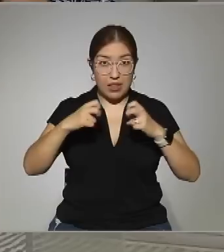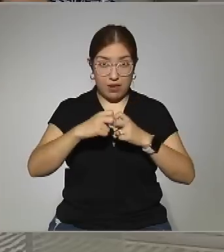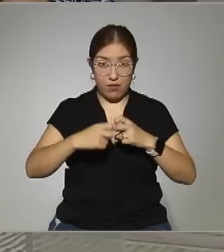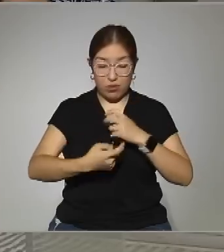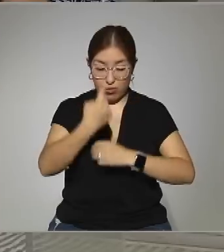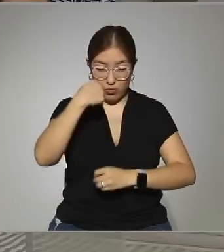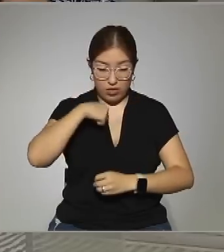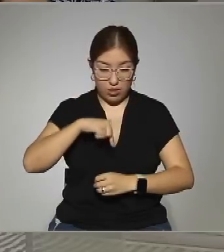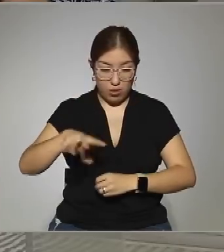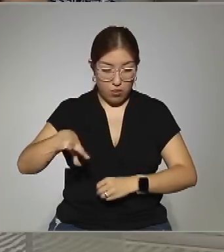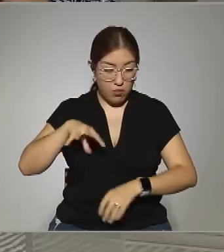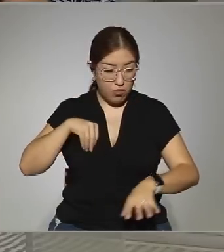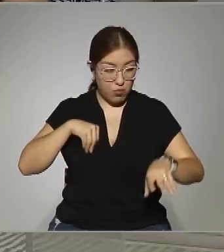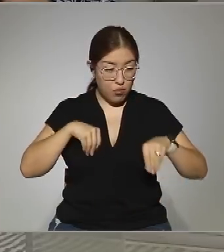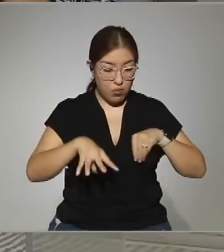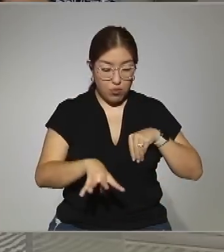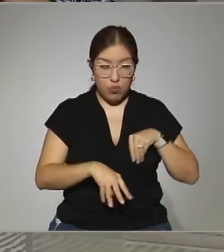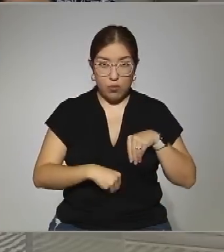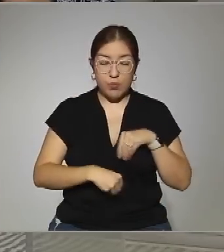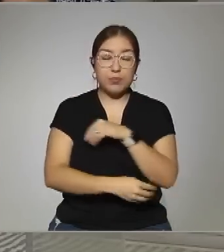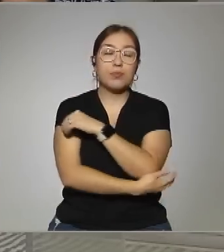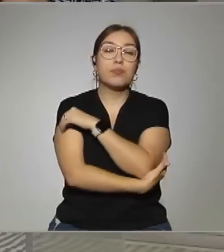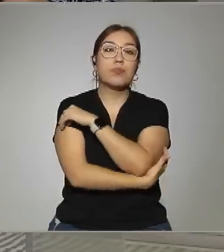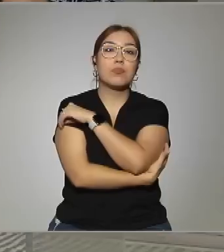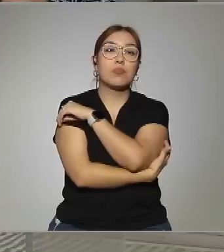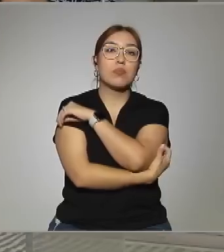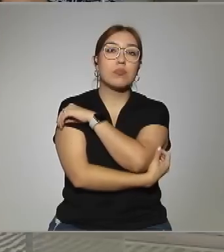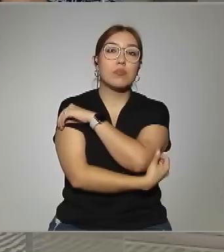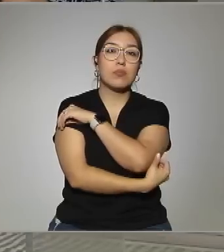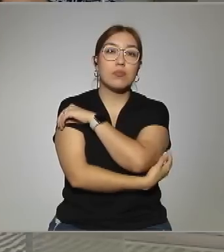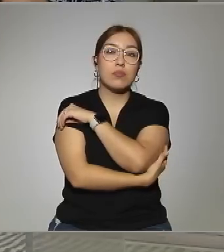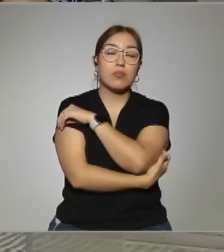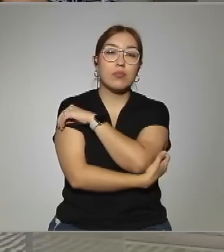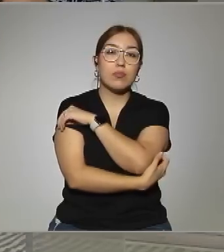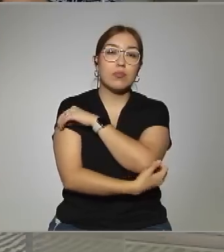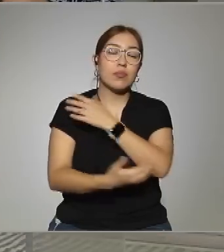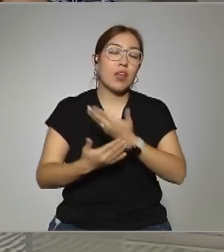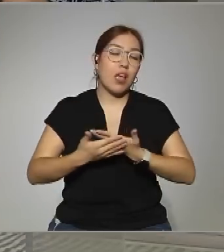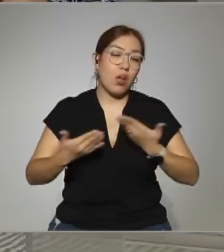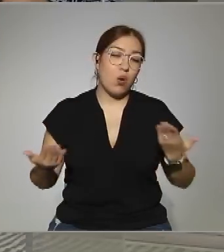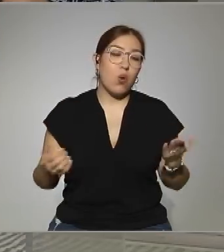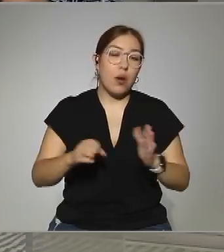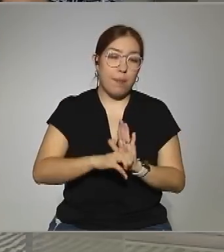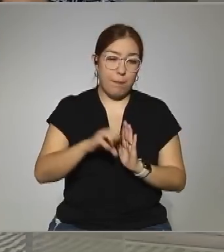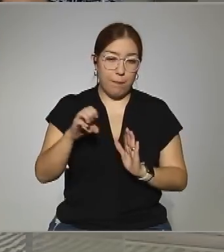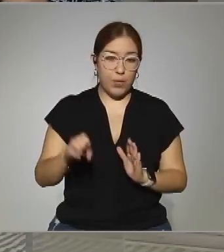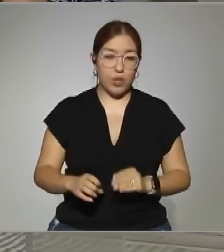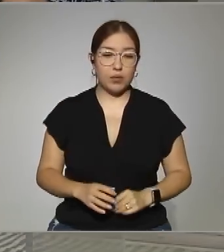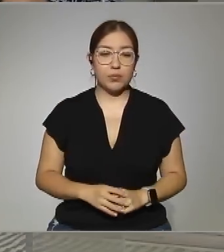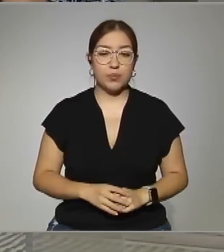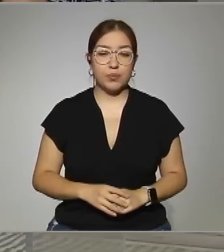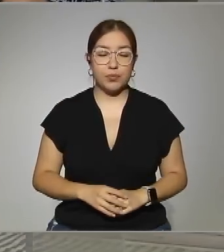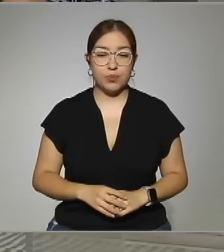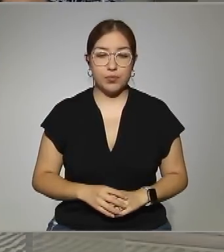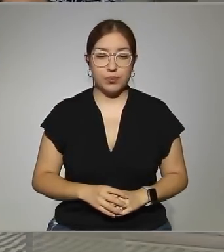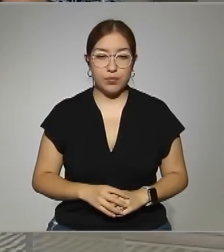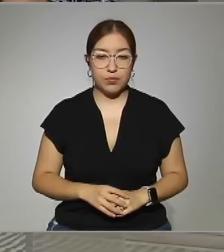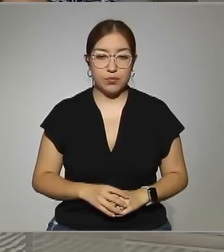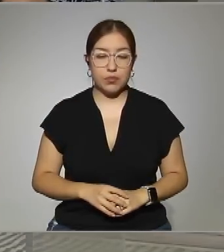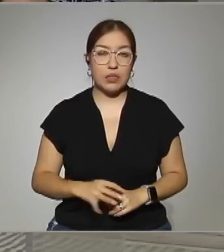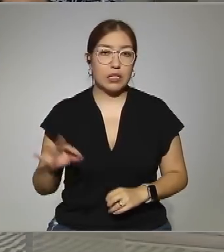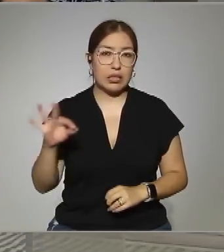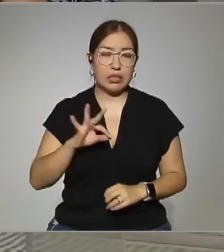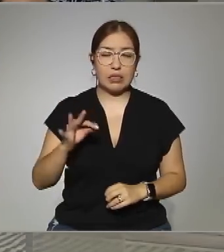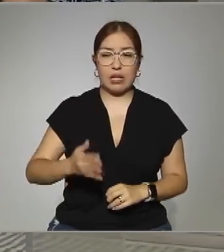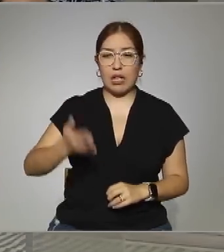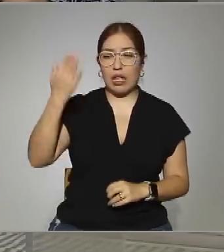alojan en partes del cuerpo. Oye, ¿no? ahora hay grados, por ejemplo, porque puede haber situaciones de niño o de